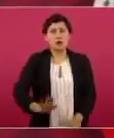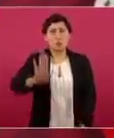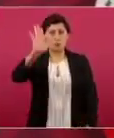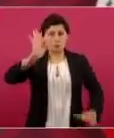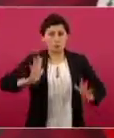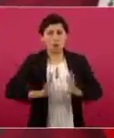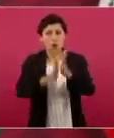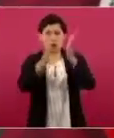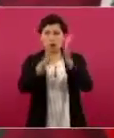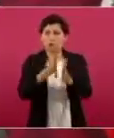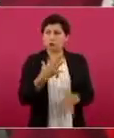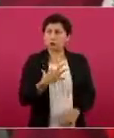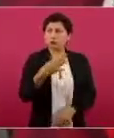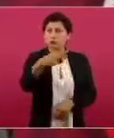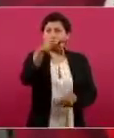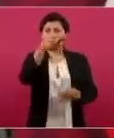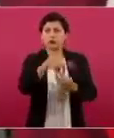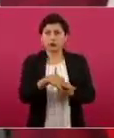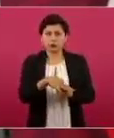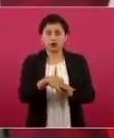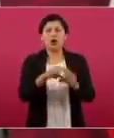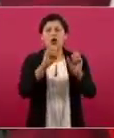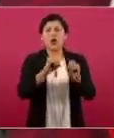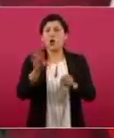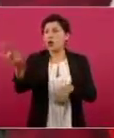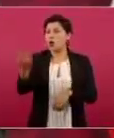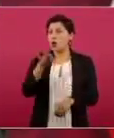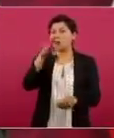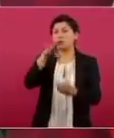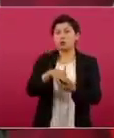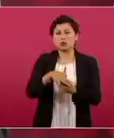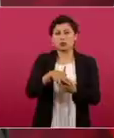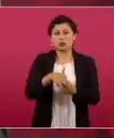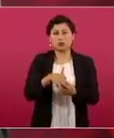qué ellos no?